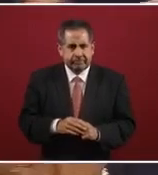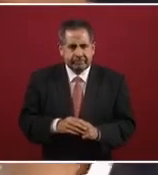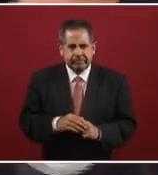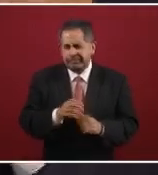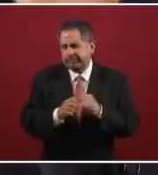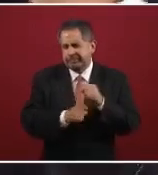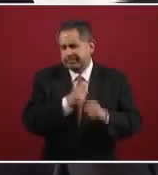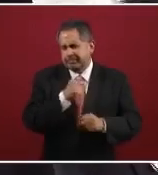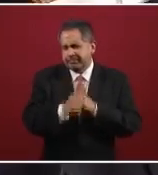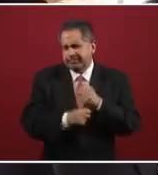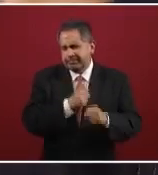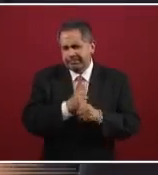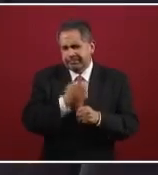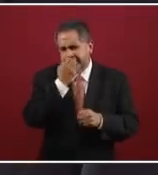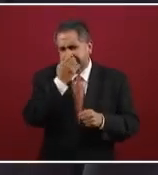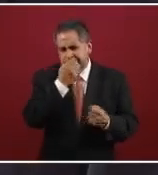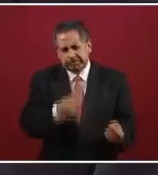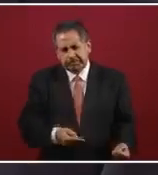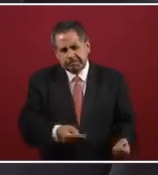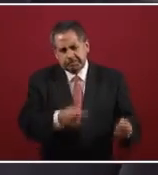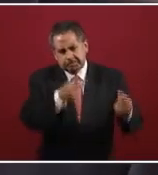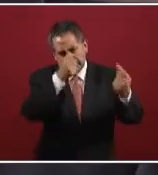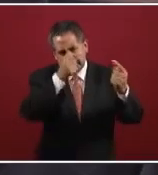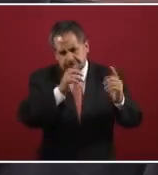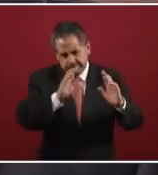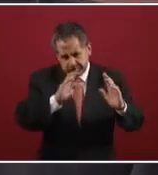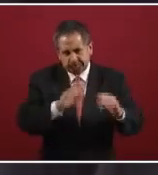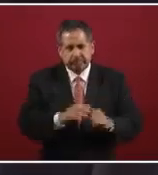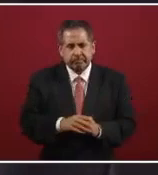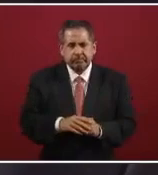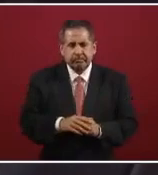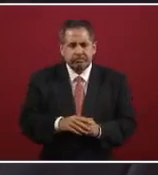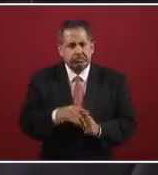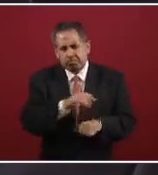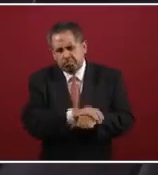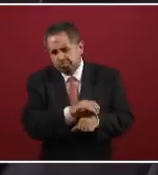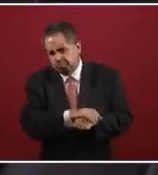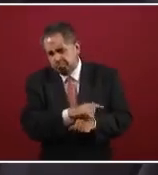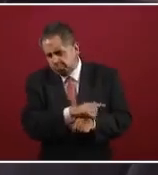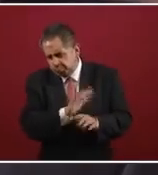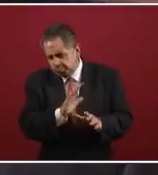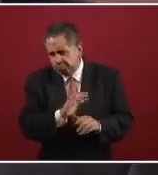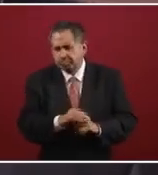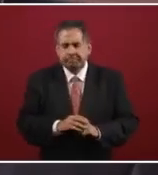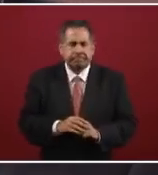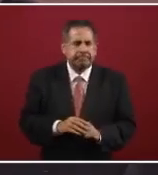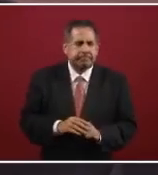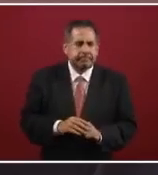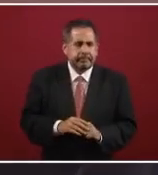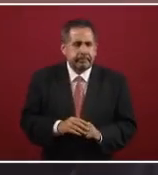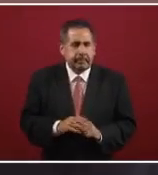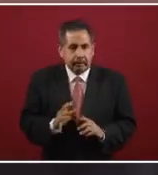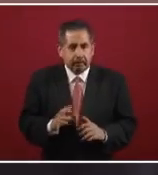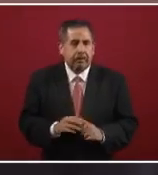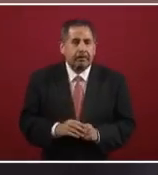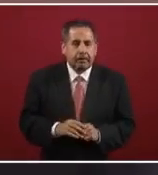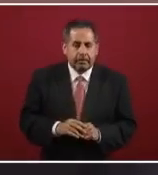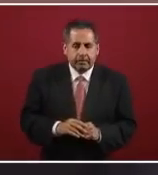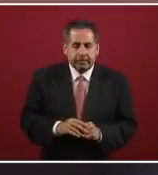de mucho tiempo desde la escuela tras su amigo y